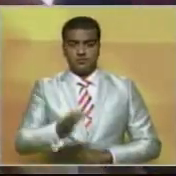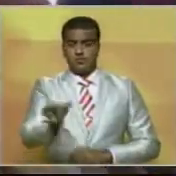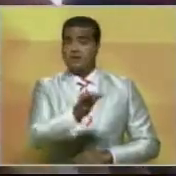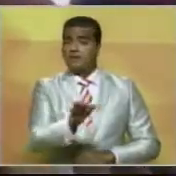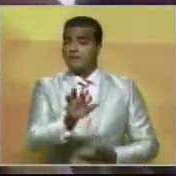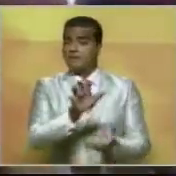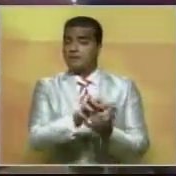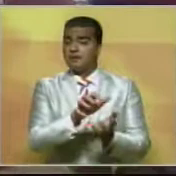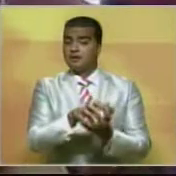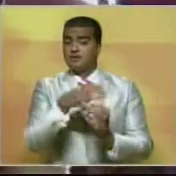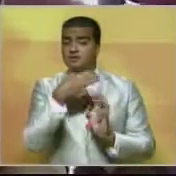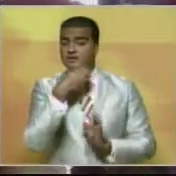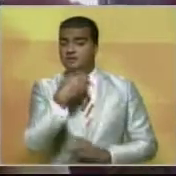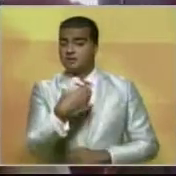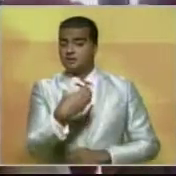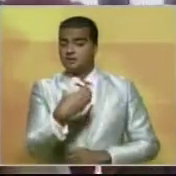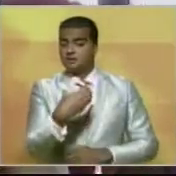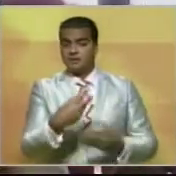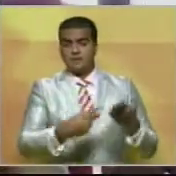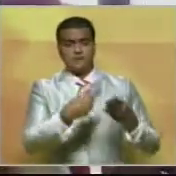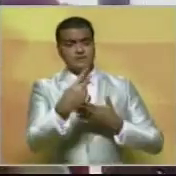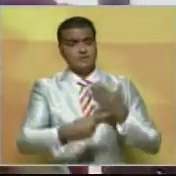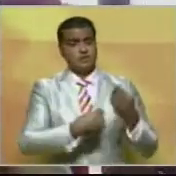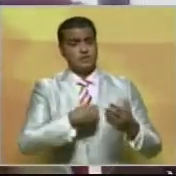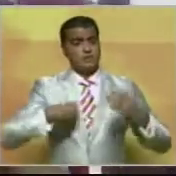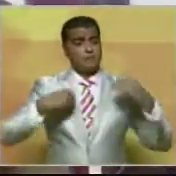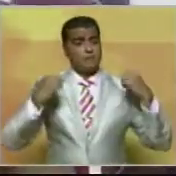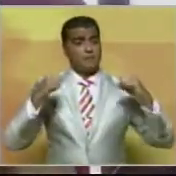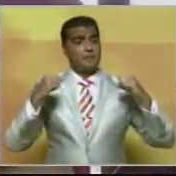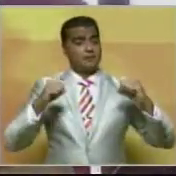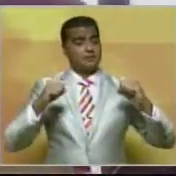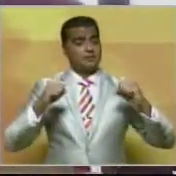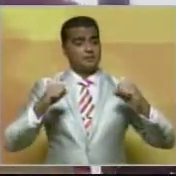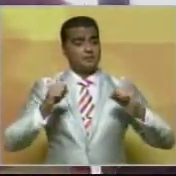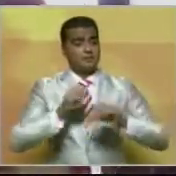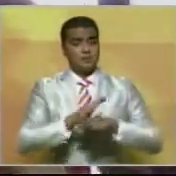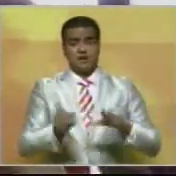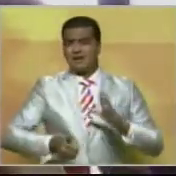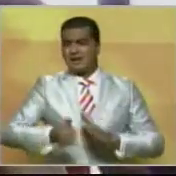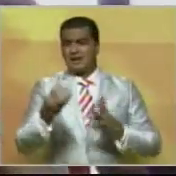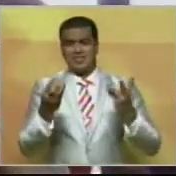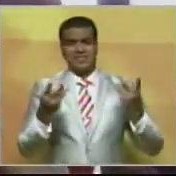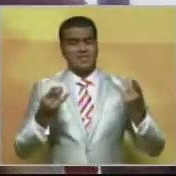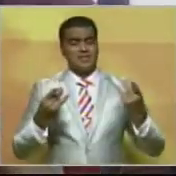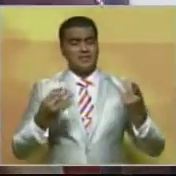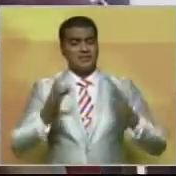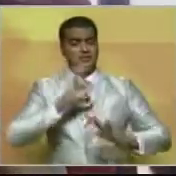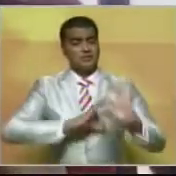diciembre hay que planificar, tenemos que prepararnos por la gran afluencia turística que se perfila.